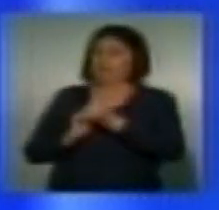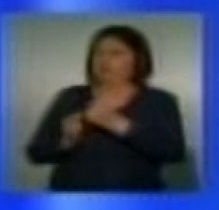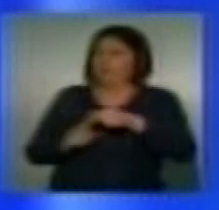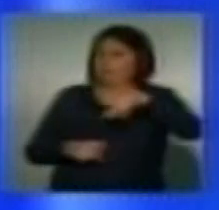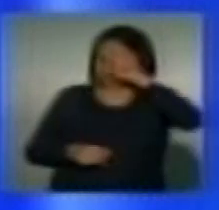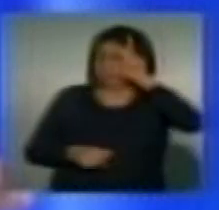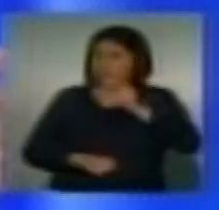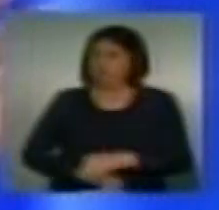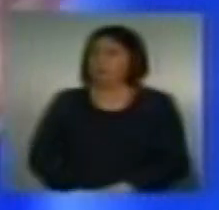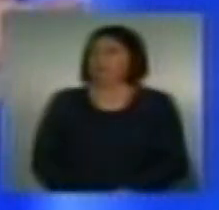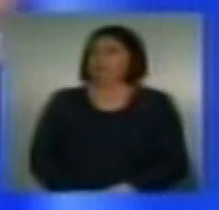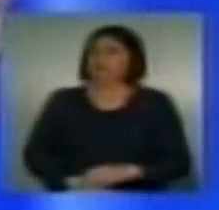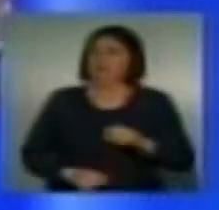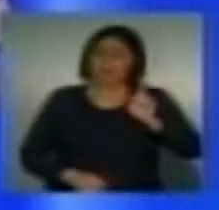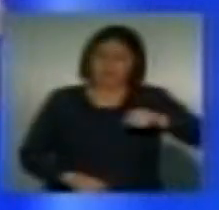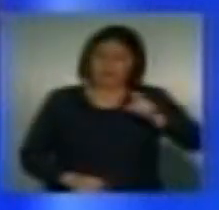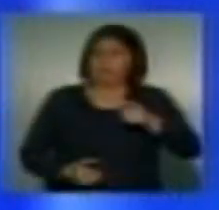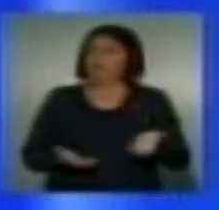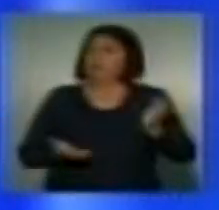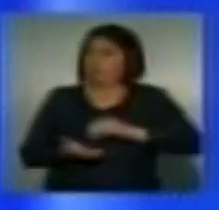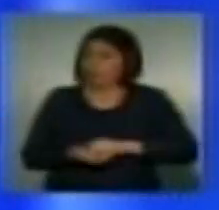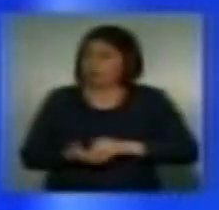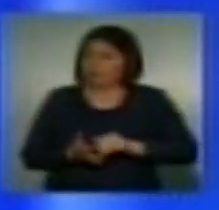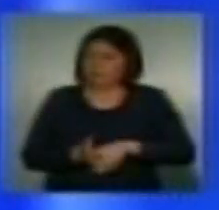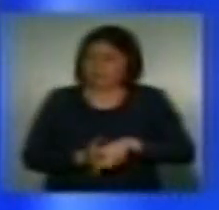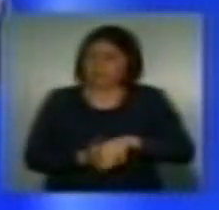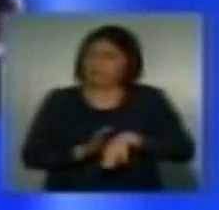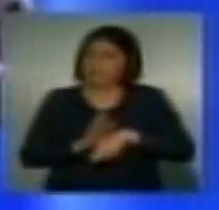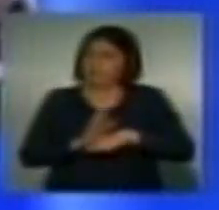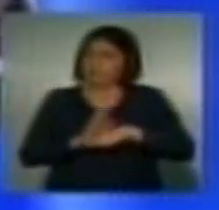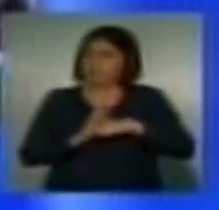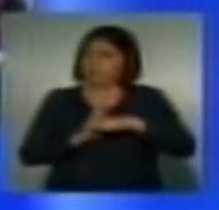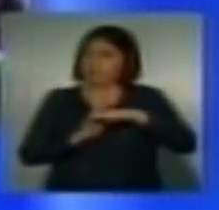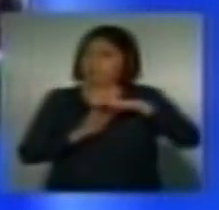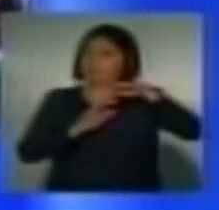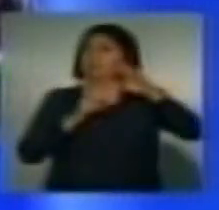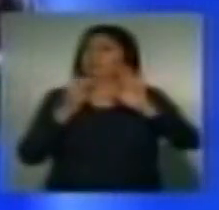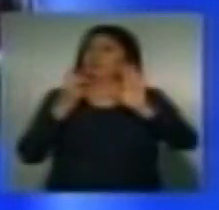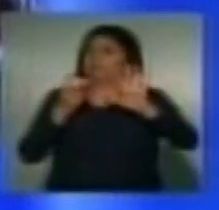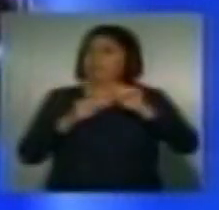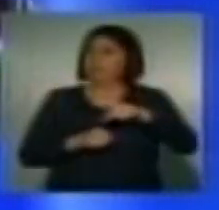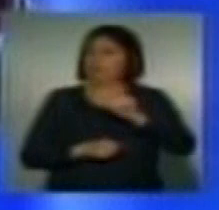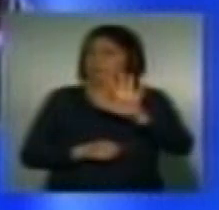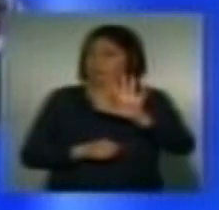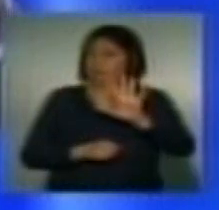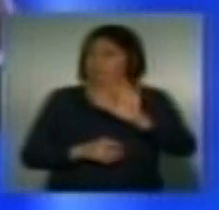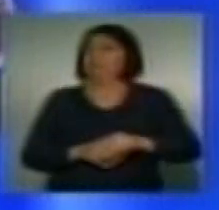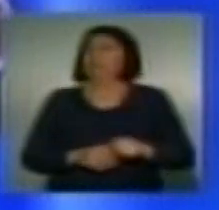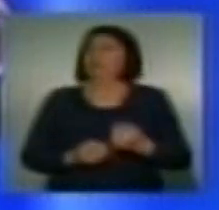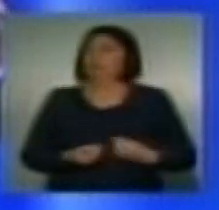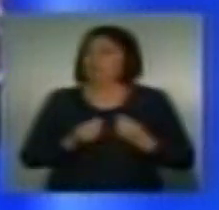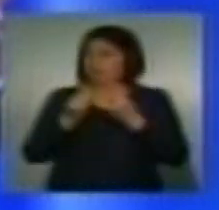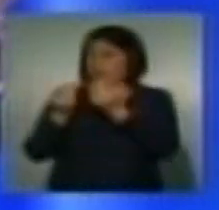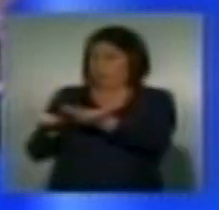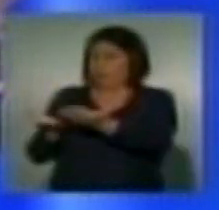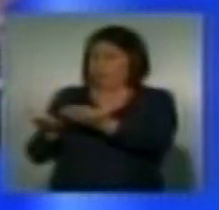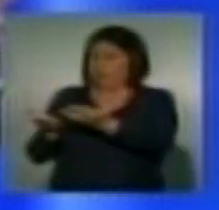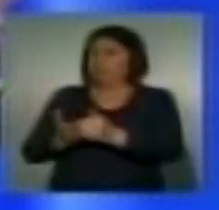Perú necesitamos volver crecer a 7.5 como se lo entregué al presidente Alan